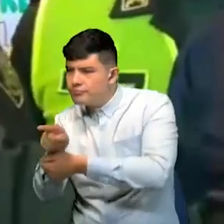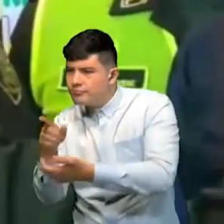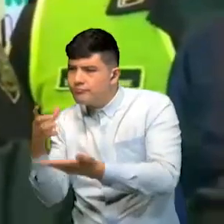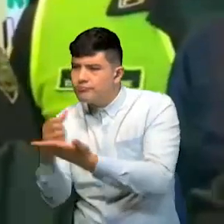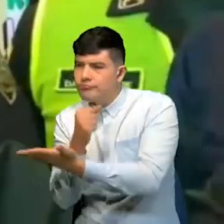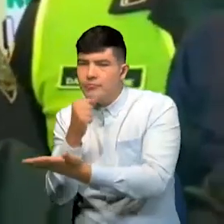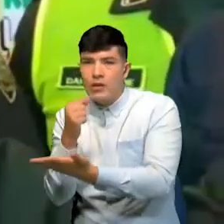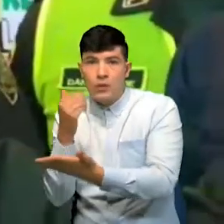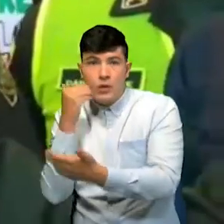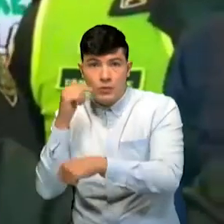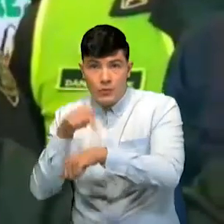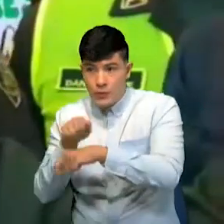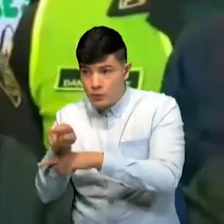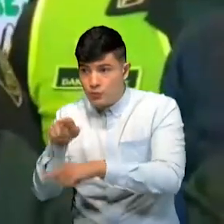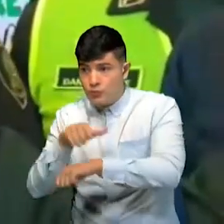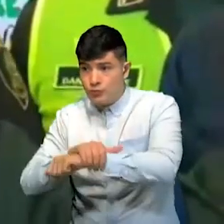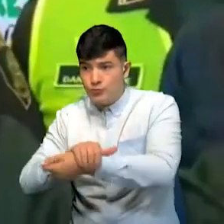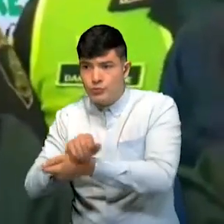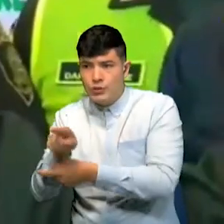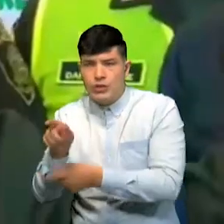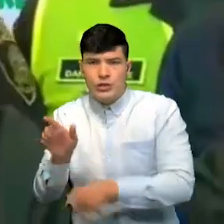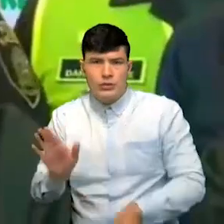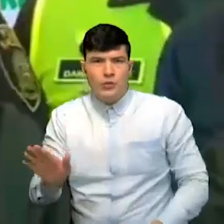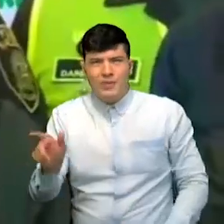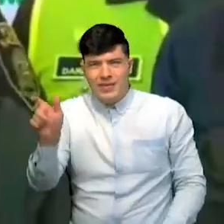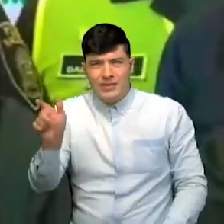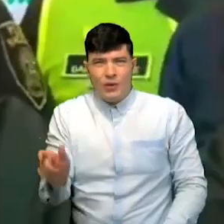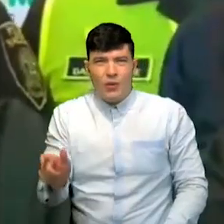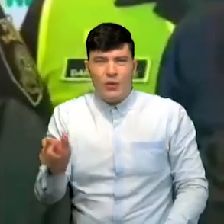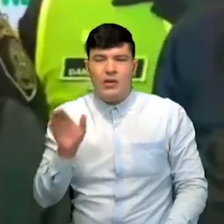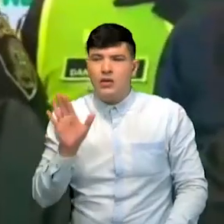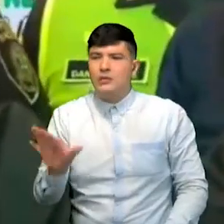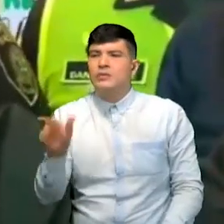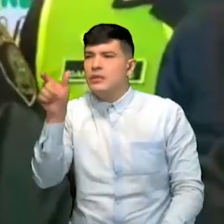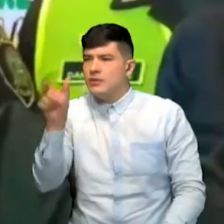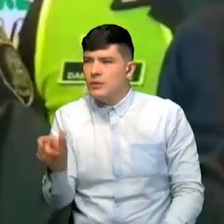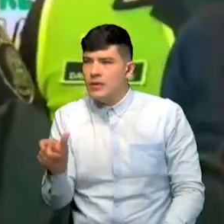momento de la captura, el sujeto allí